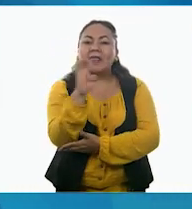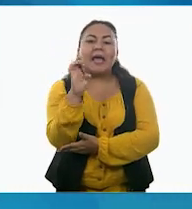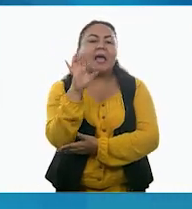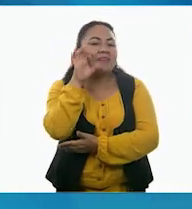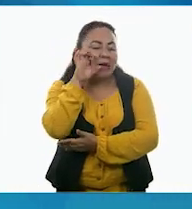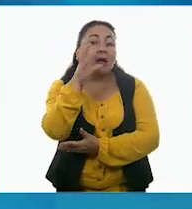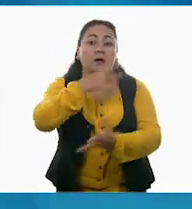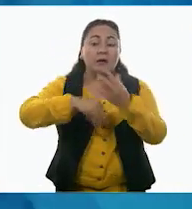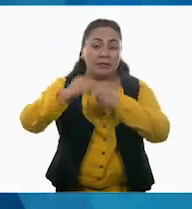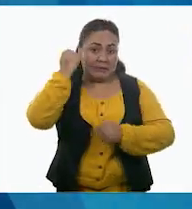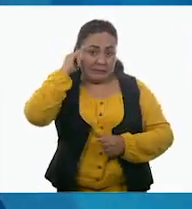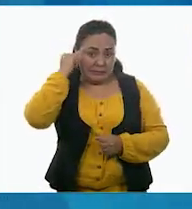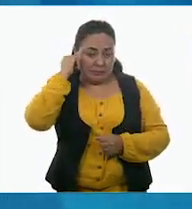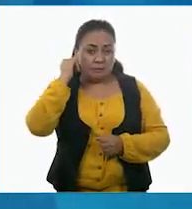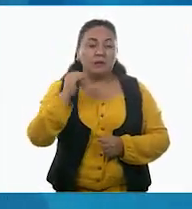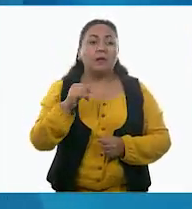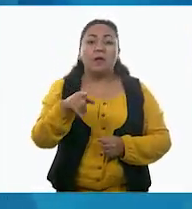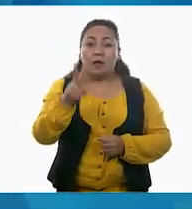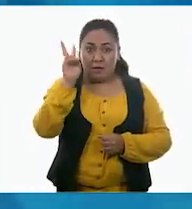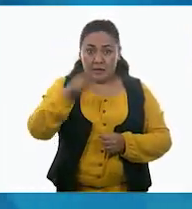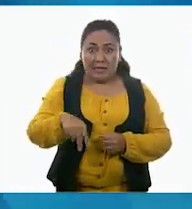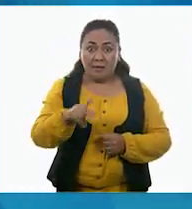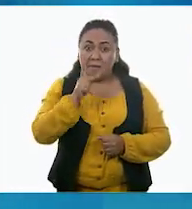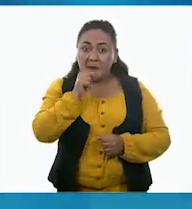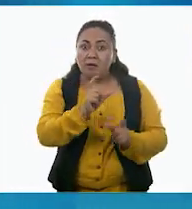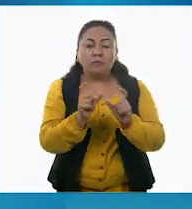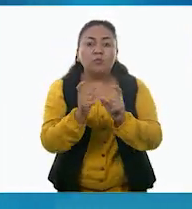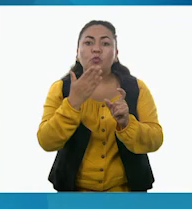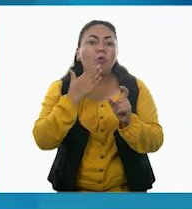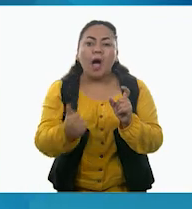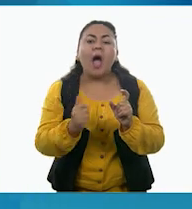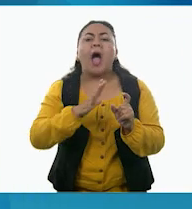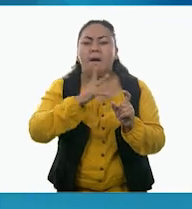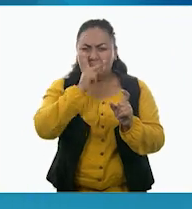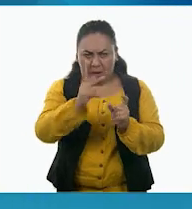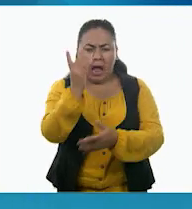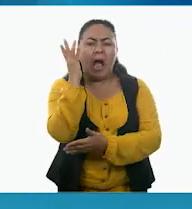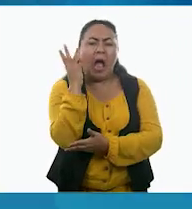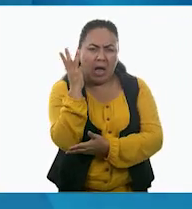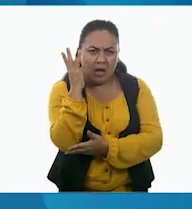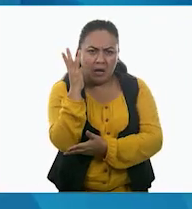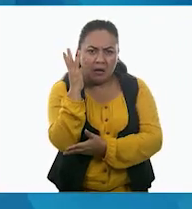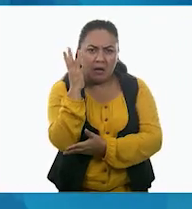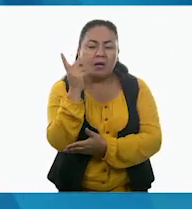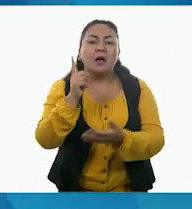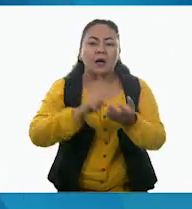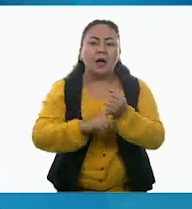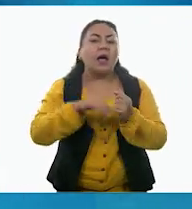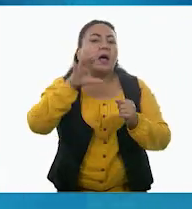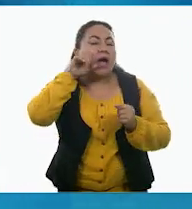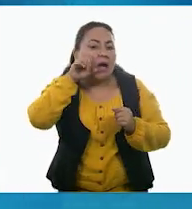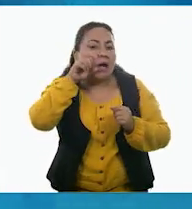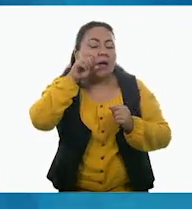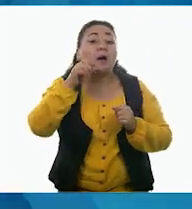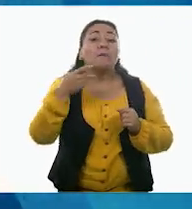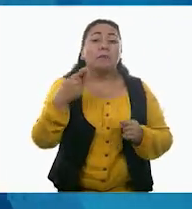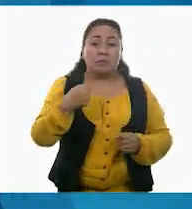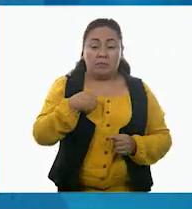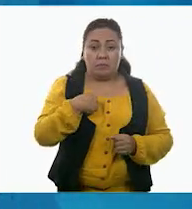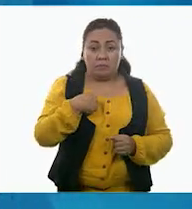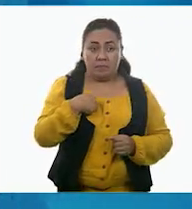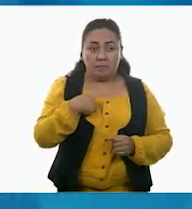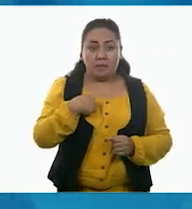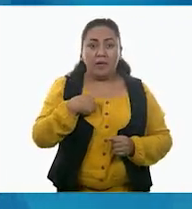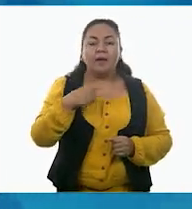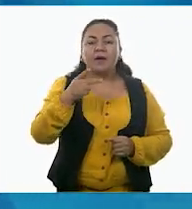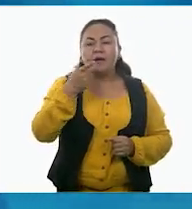la lengua mixteca ese D no existe. Existe la palabra árbol y existe la palabra naranja, ¿no? Es yutut